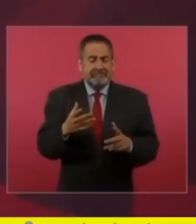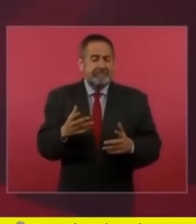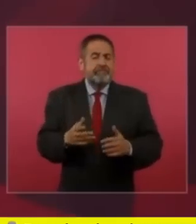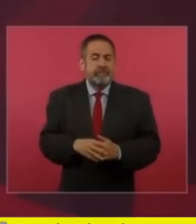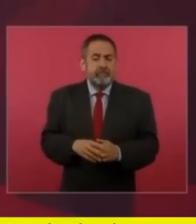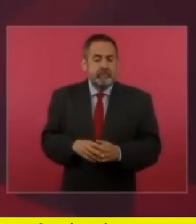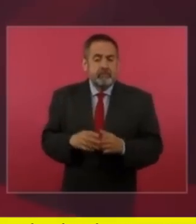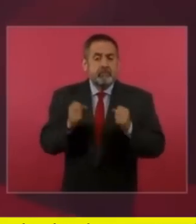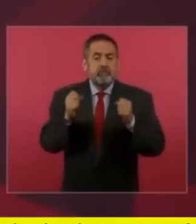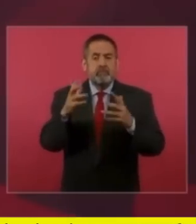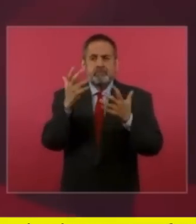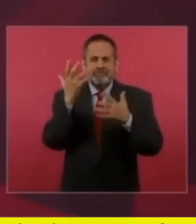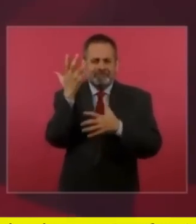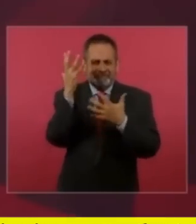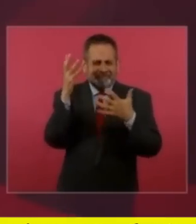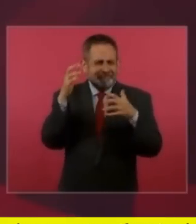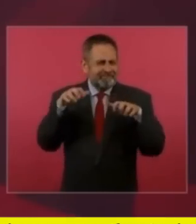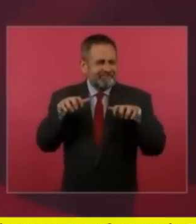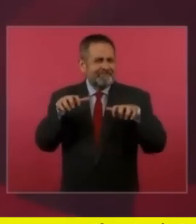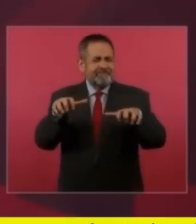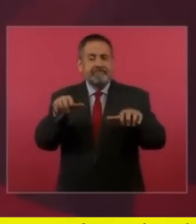con muchos bosques.